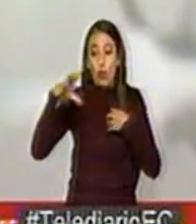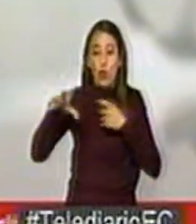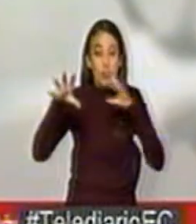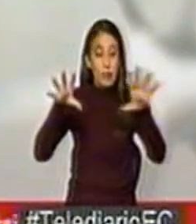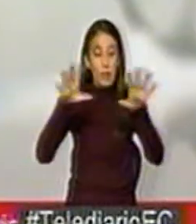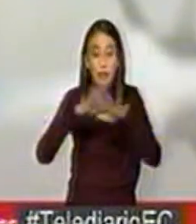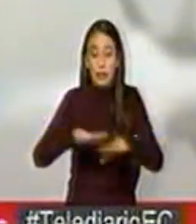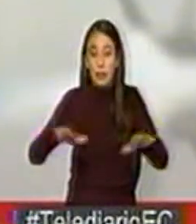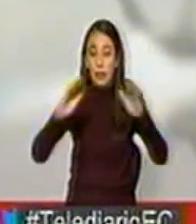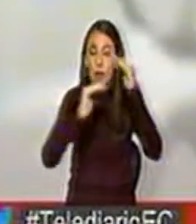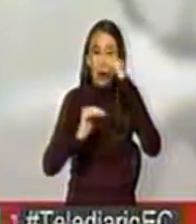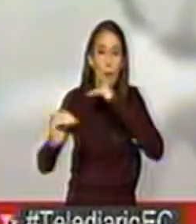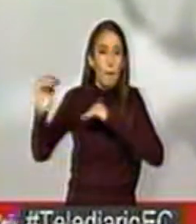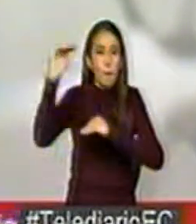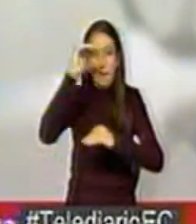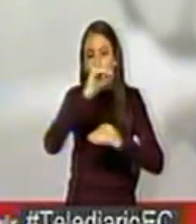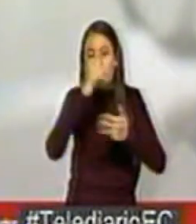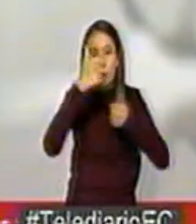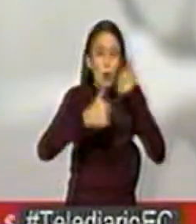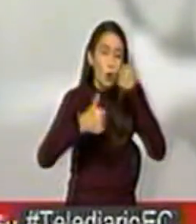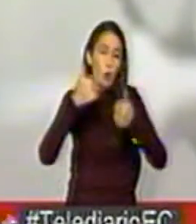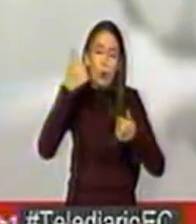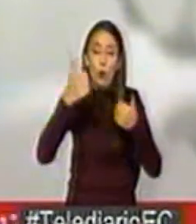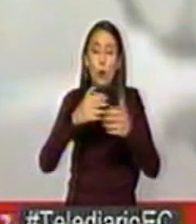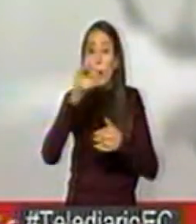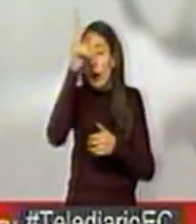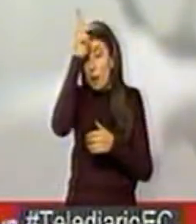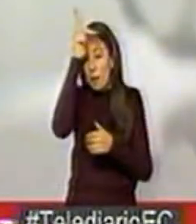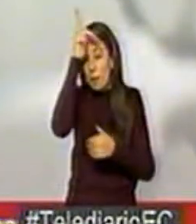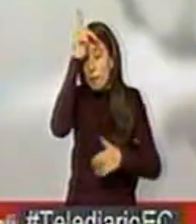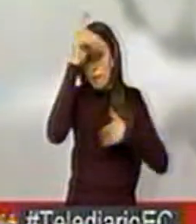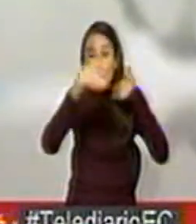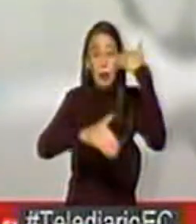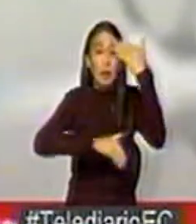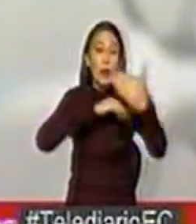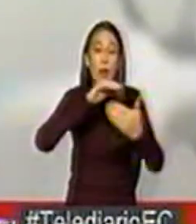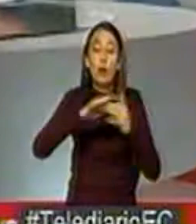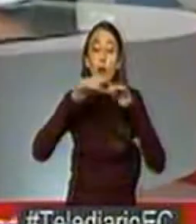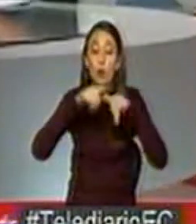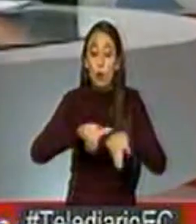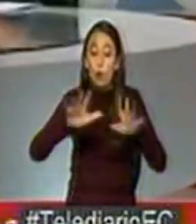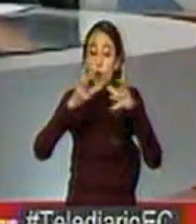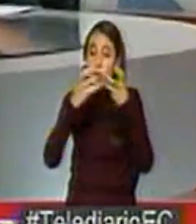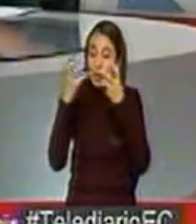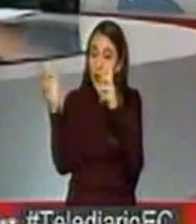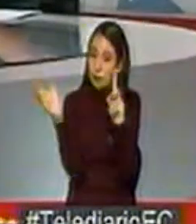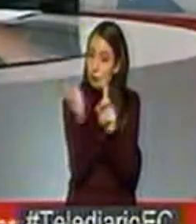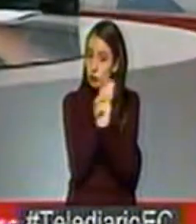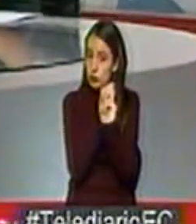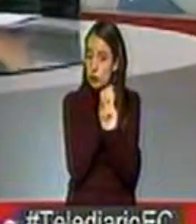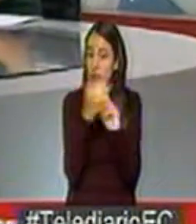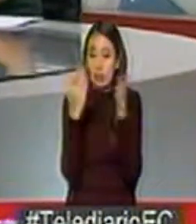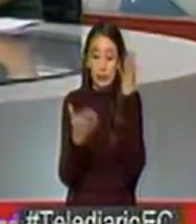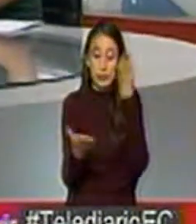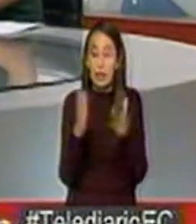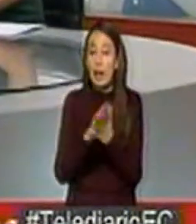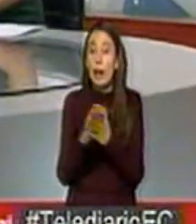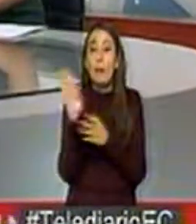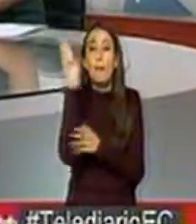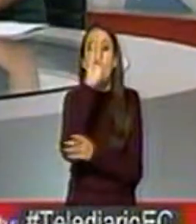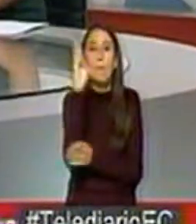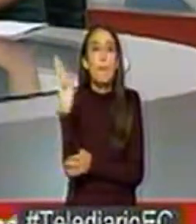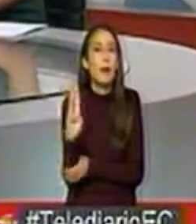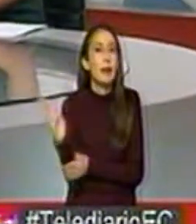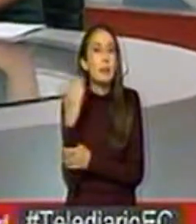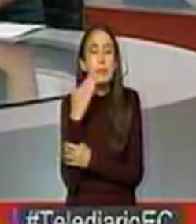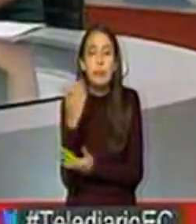por encima de Paraguay, por encima de Perú. Queremos alcanzar números y cifras como Argentina, como Brasil, que